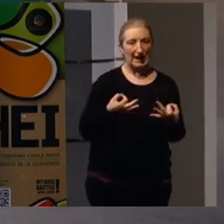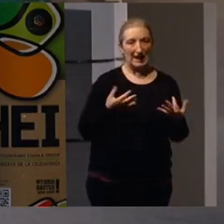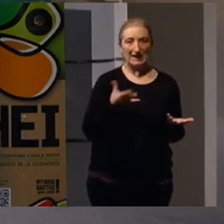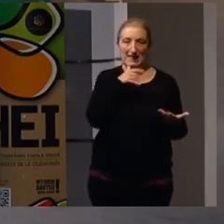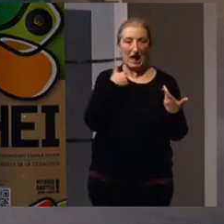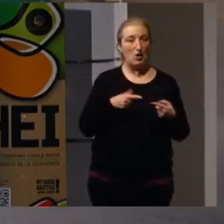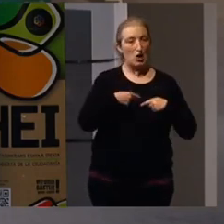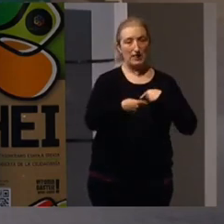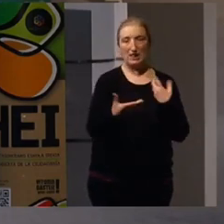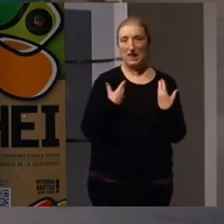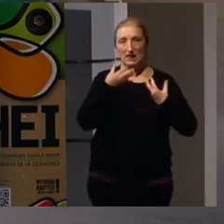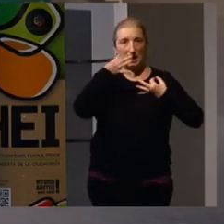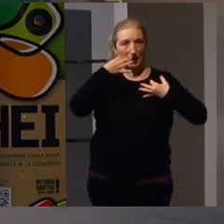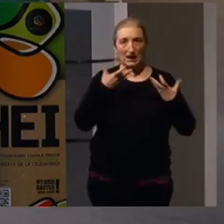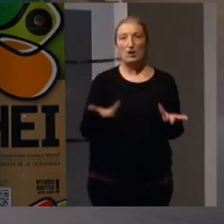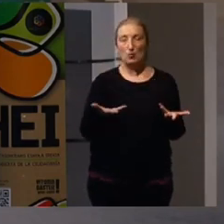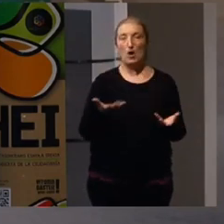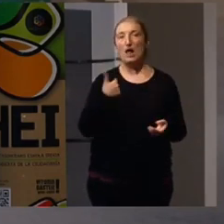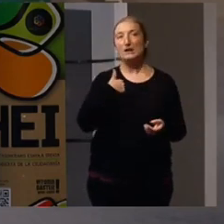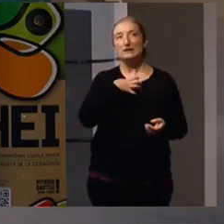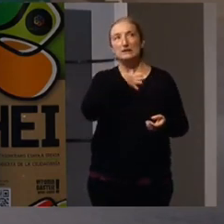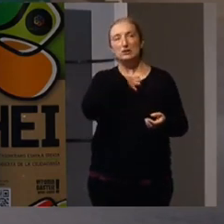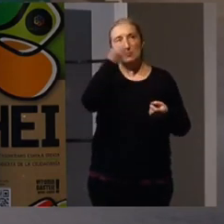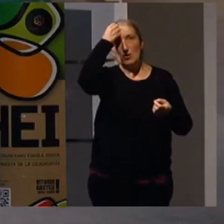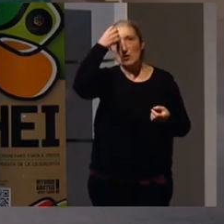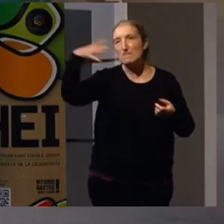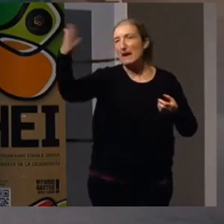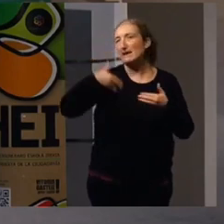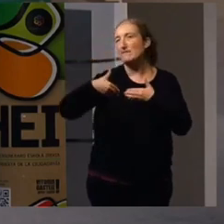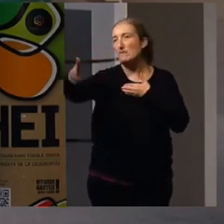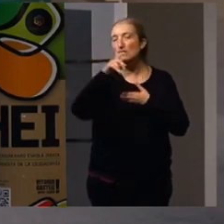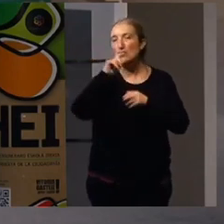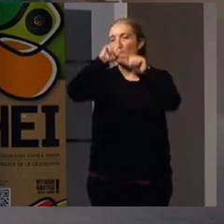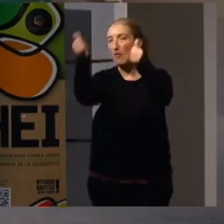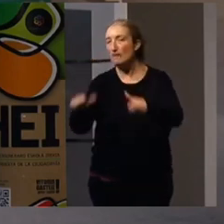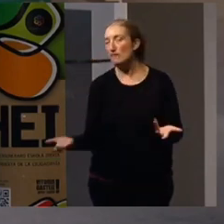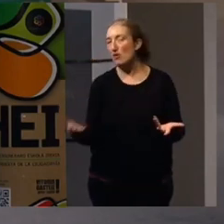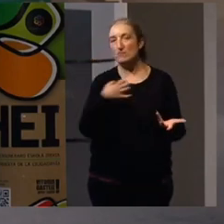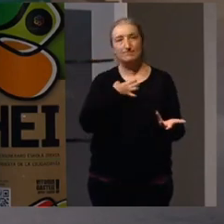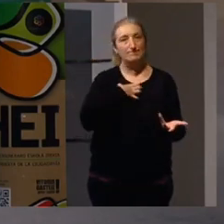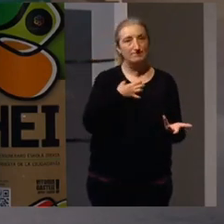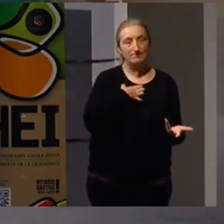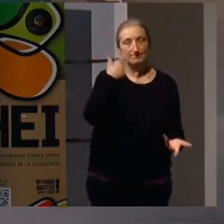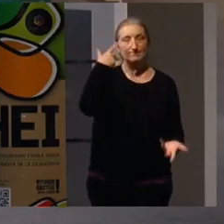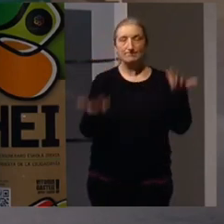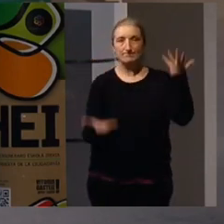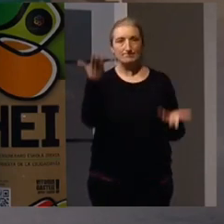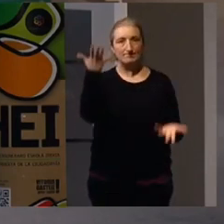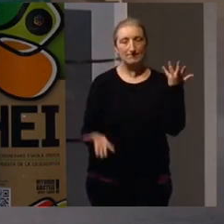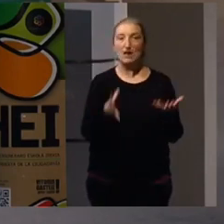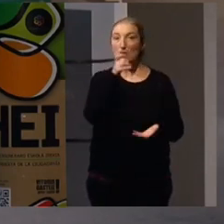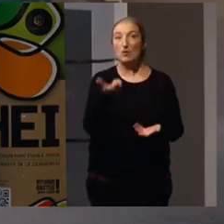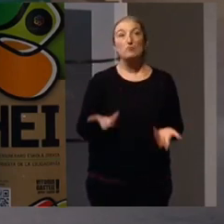lo que uno tiene en el día a día, ¿no? y ni siquiera ser capaces de imaginar un futuro ideal en ese sentido, pues asienta mucha